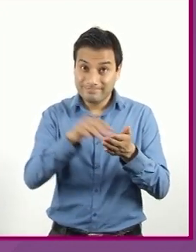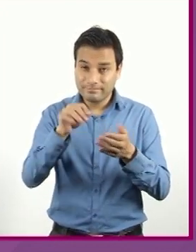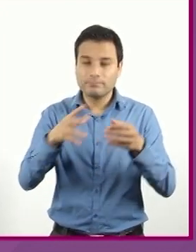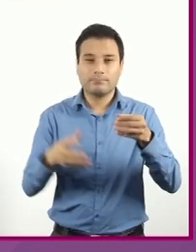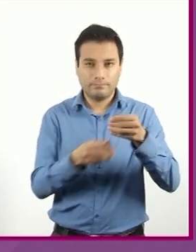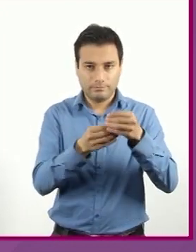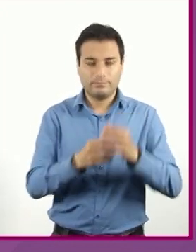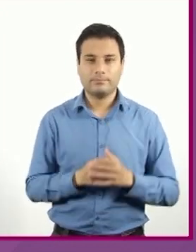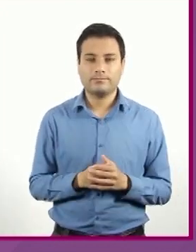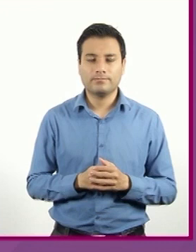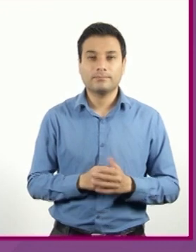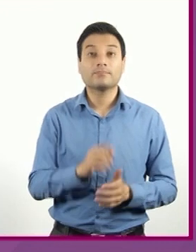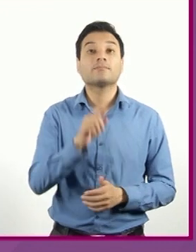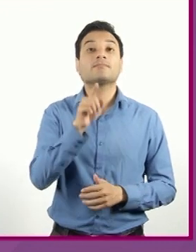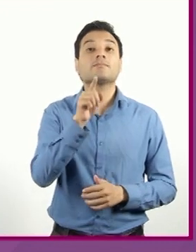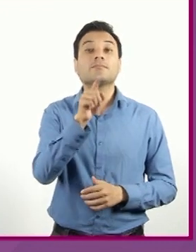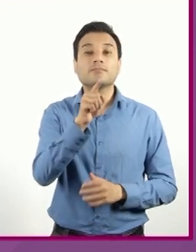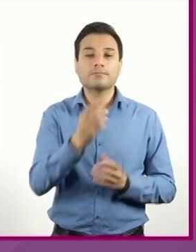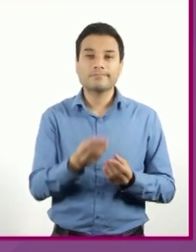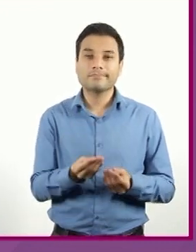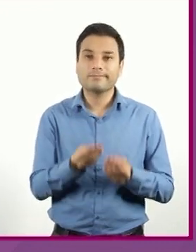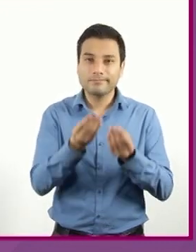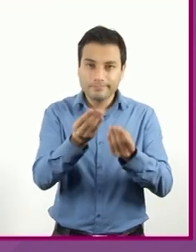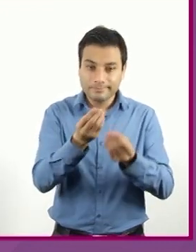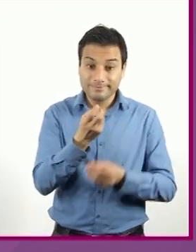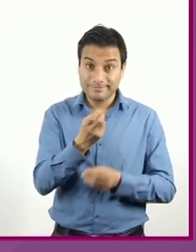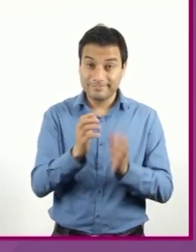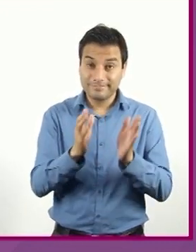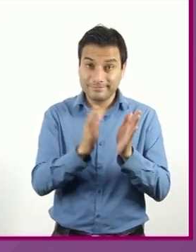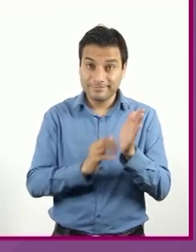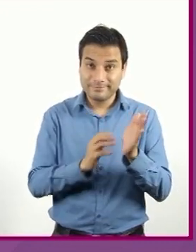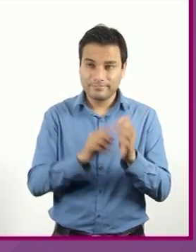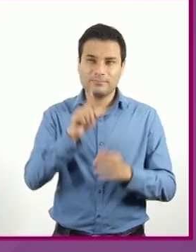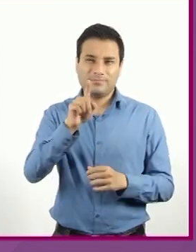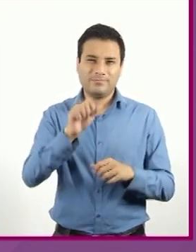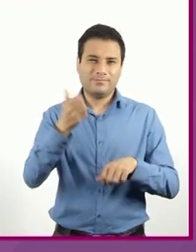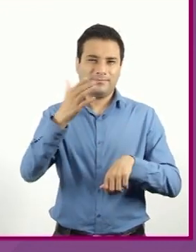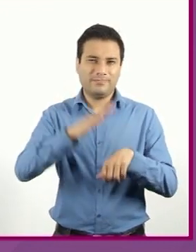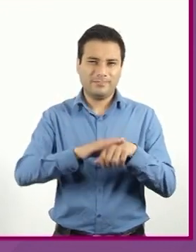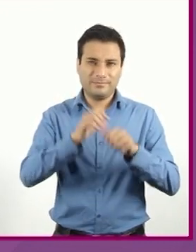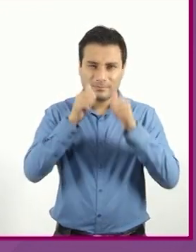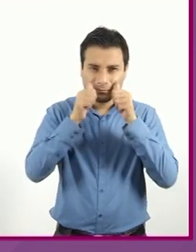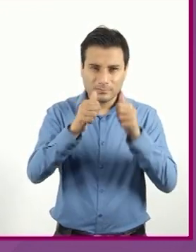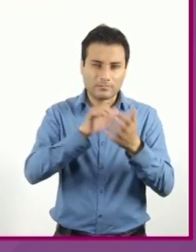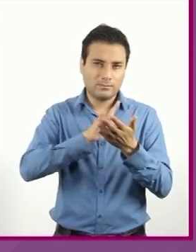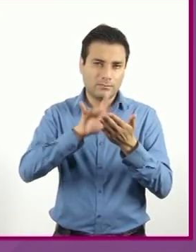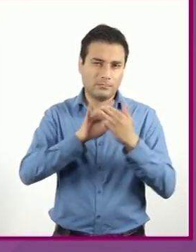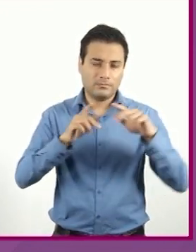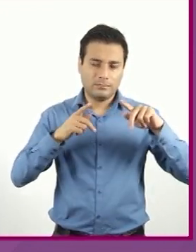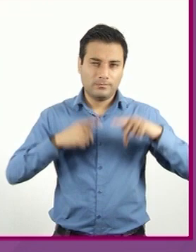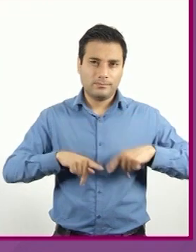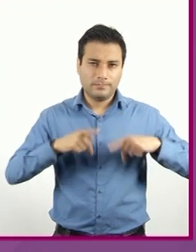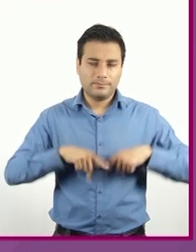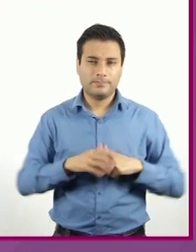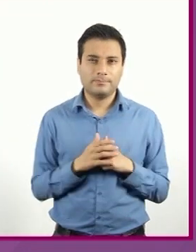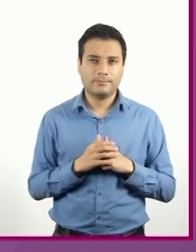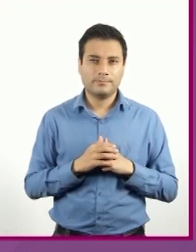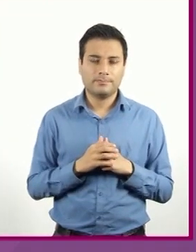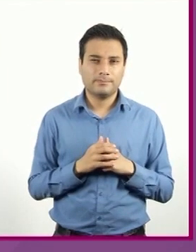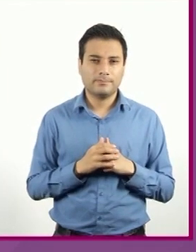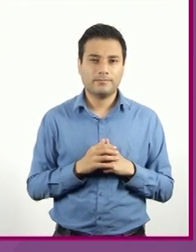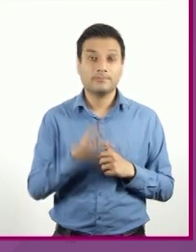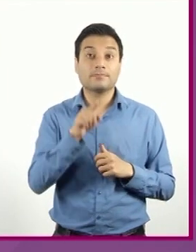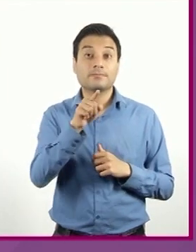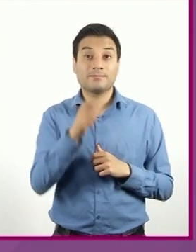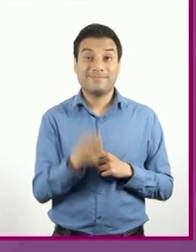solicitada. Presente esta hoja en la Administración Local de Asistencia al Contribuyente. Para crear su